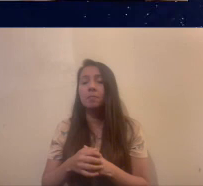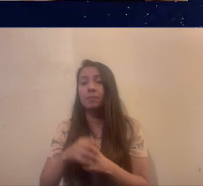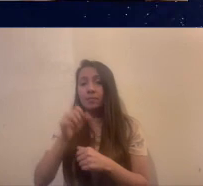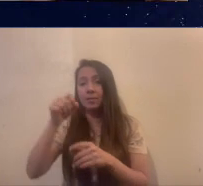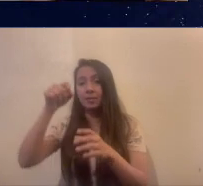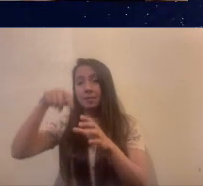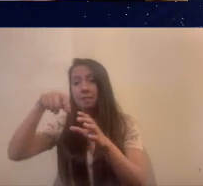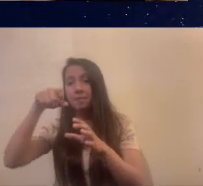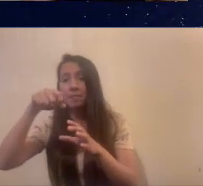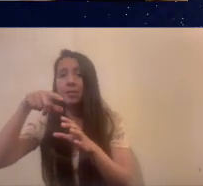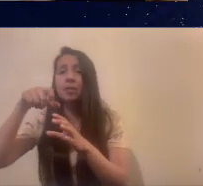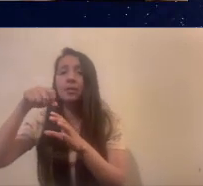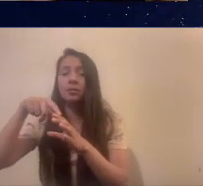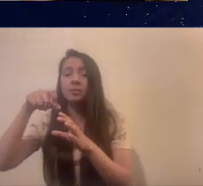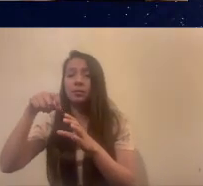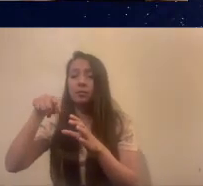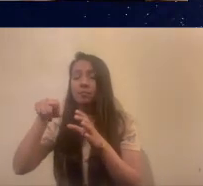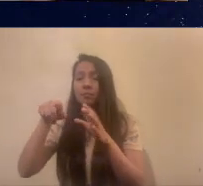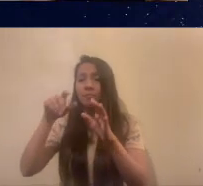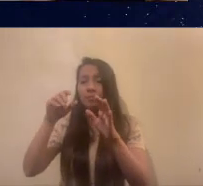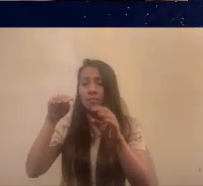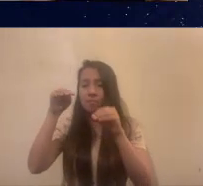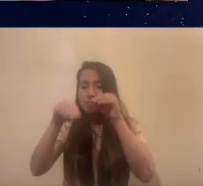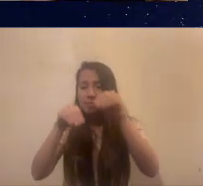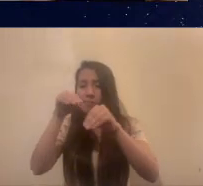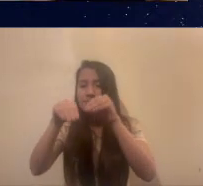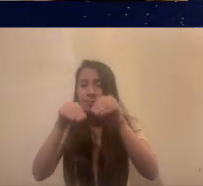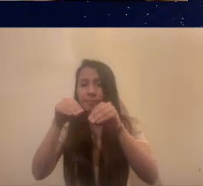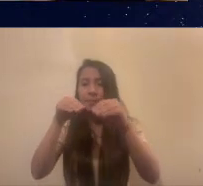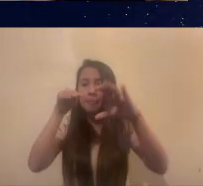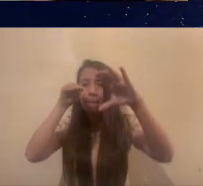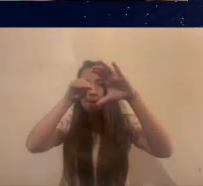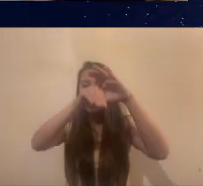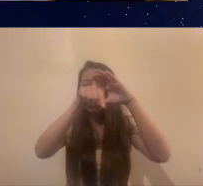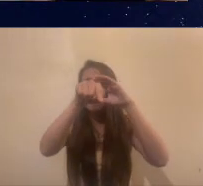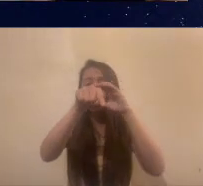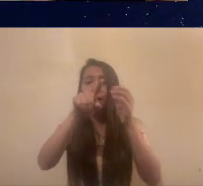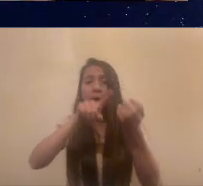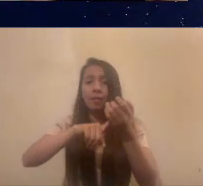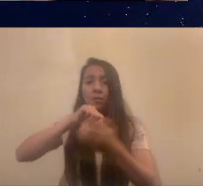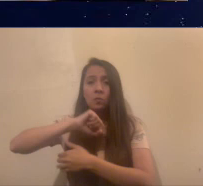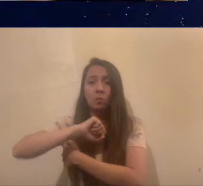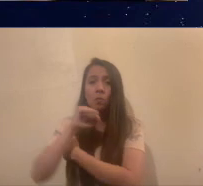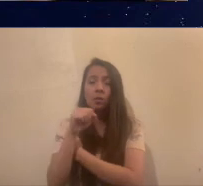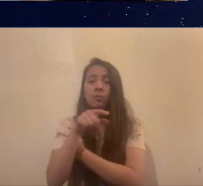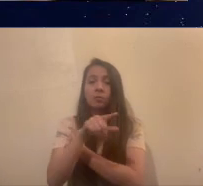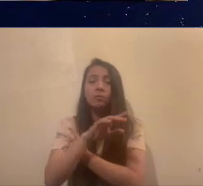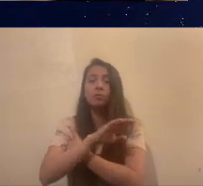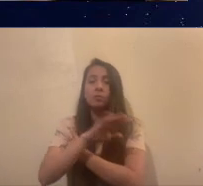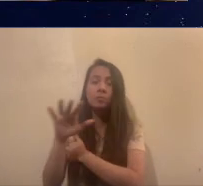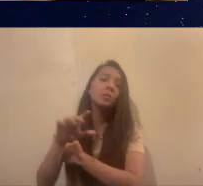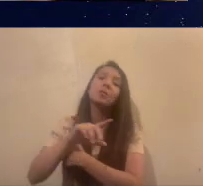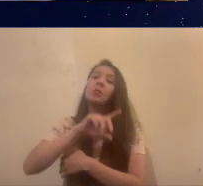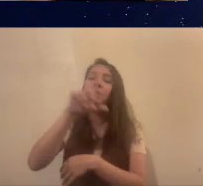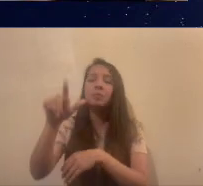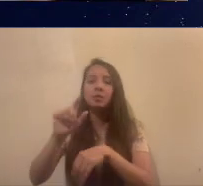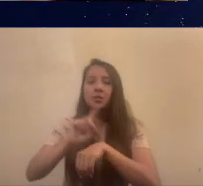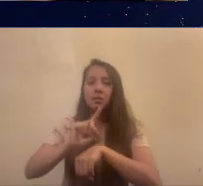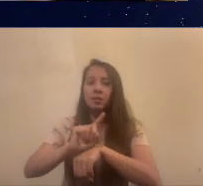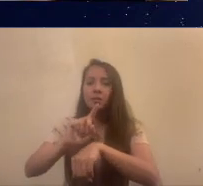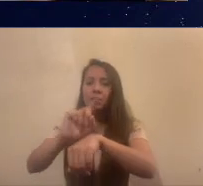Y luego esas semillas, luego de ser expuestas a esta experimentación en cámara de vacío, fueron analizadas en